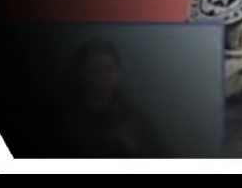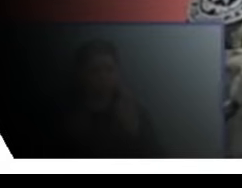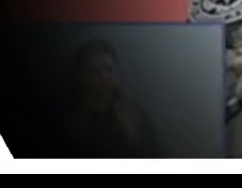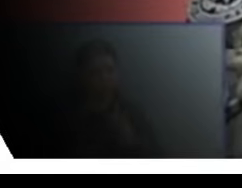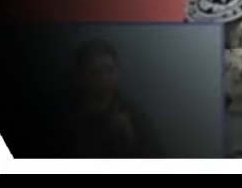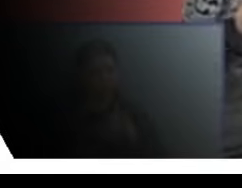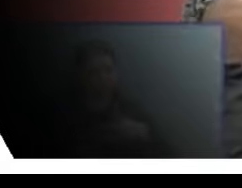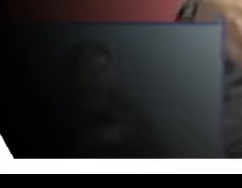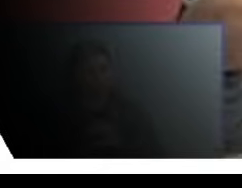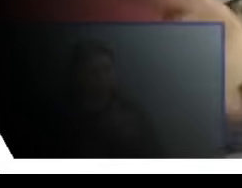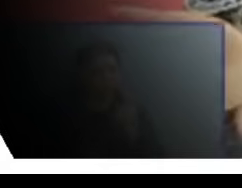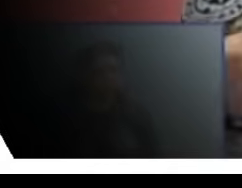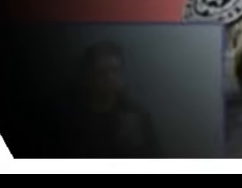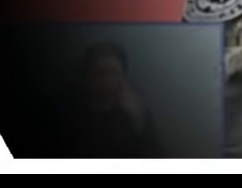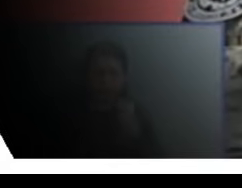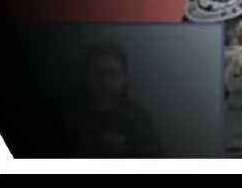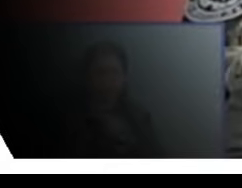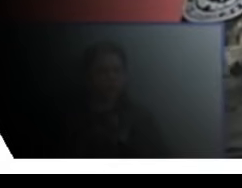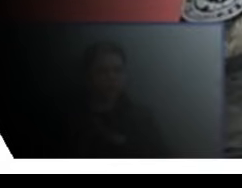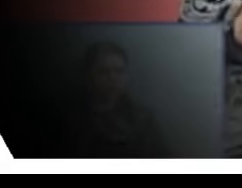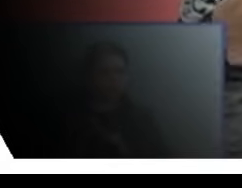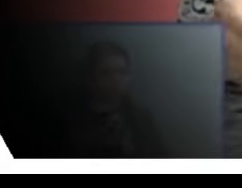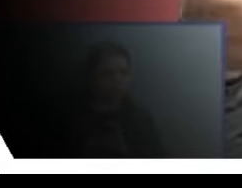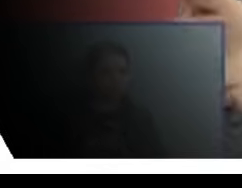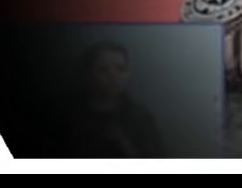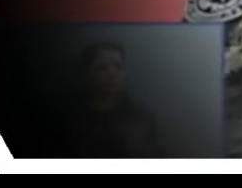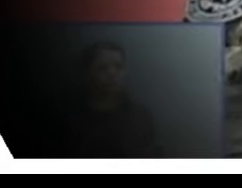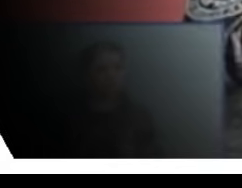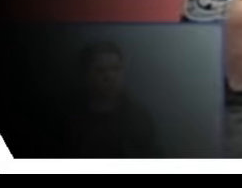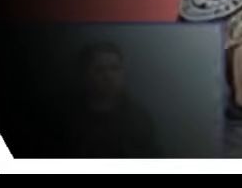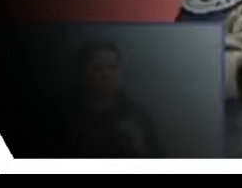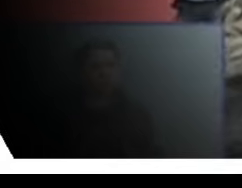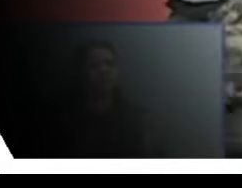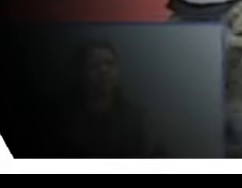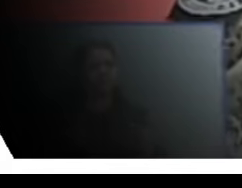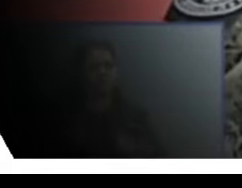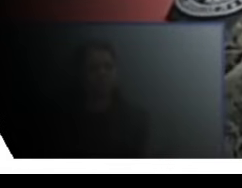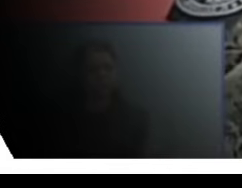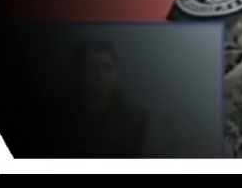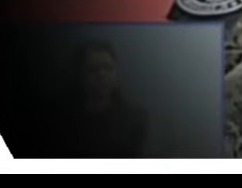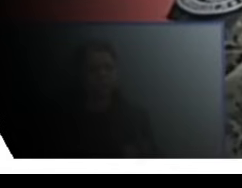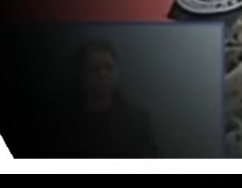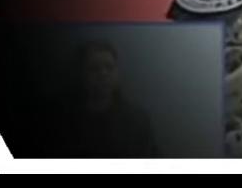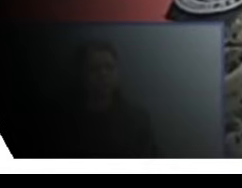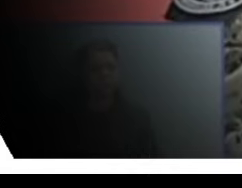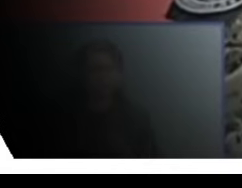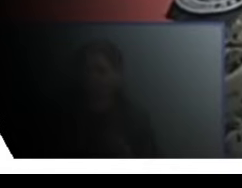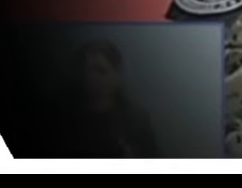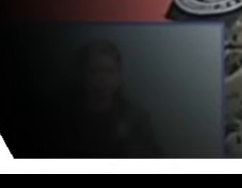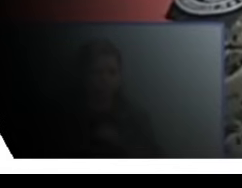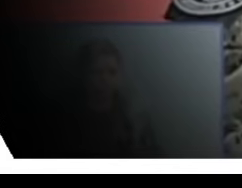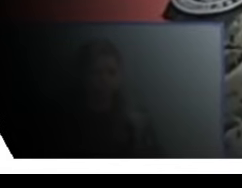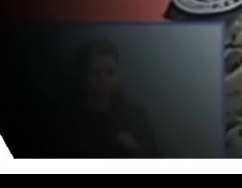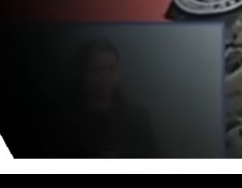una persona para que vea cómo se desenvolvera eh Cómo respondería cómo resolvería ese problema pero no estoy